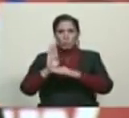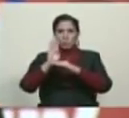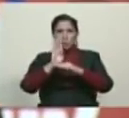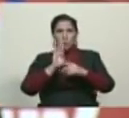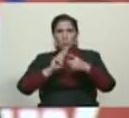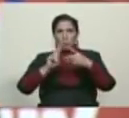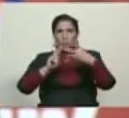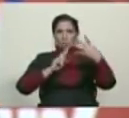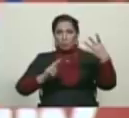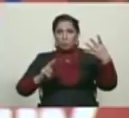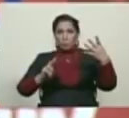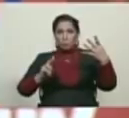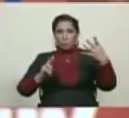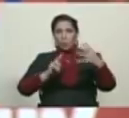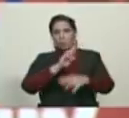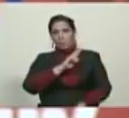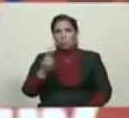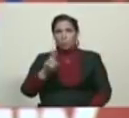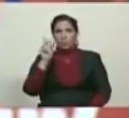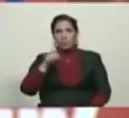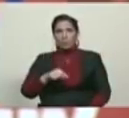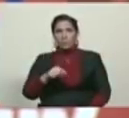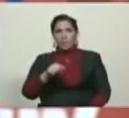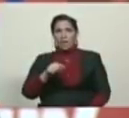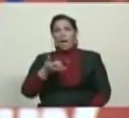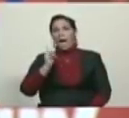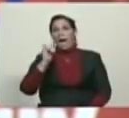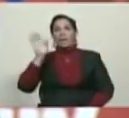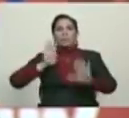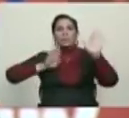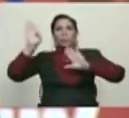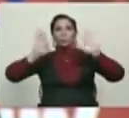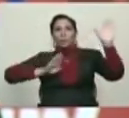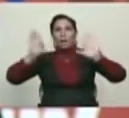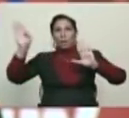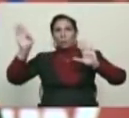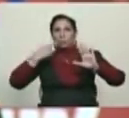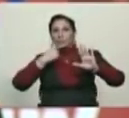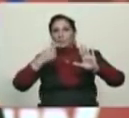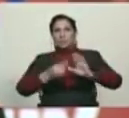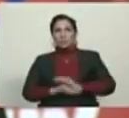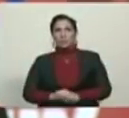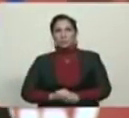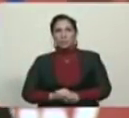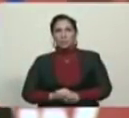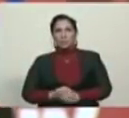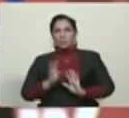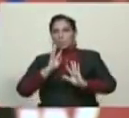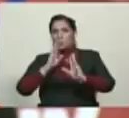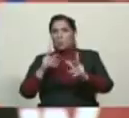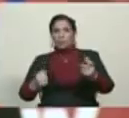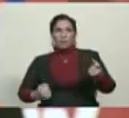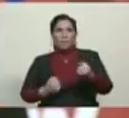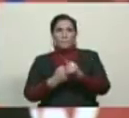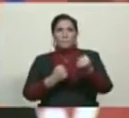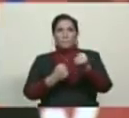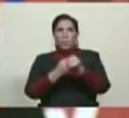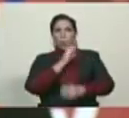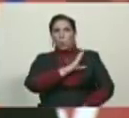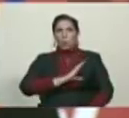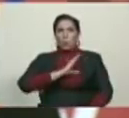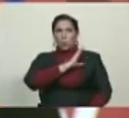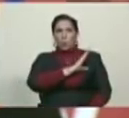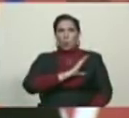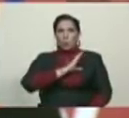Pero entre tanto, hay diputados que dicen que cuentan con el apoyo de un comité de acreedores en los